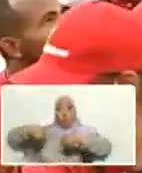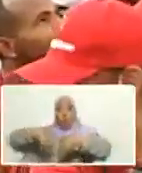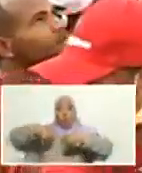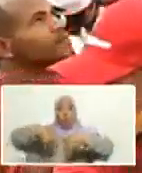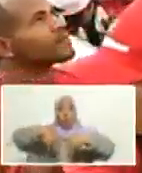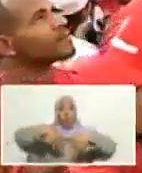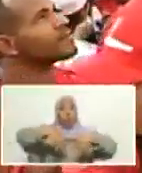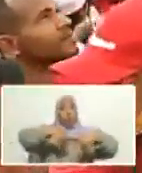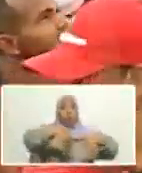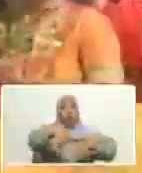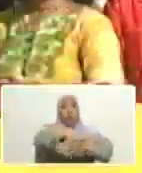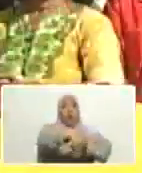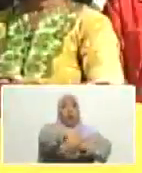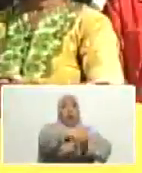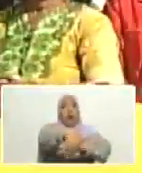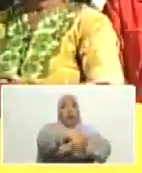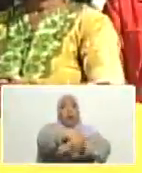en las calles.